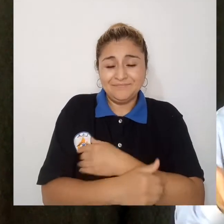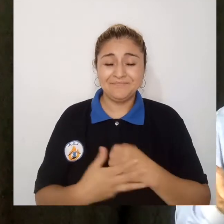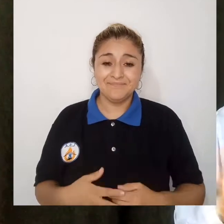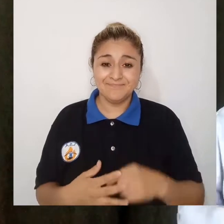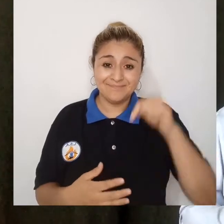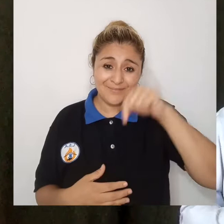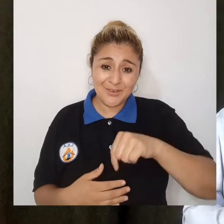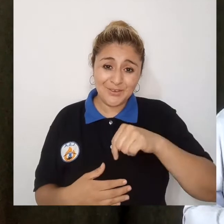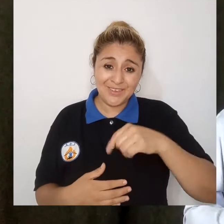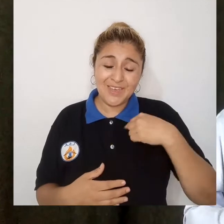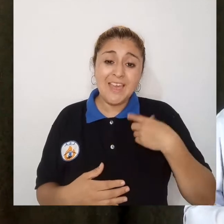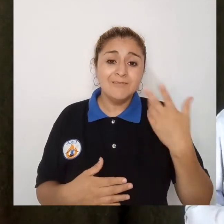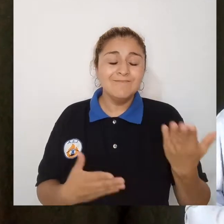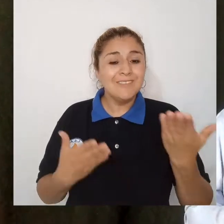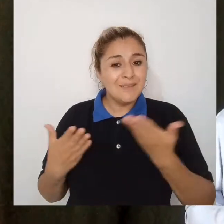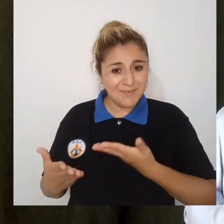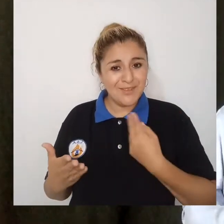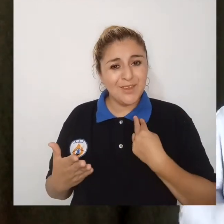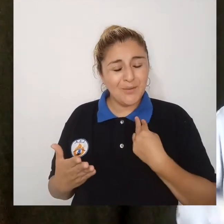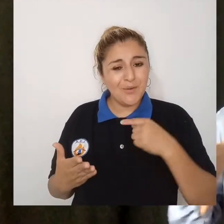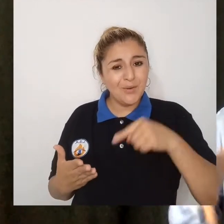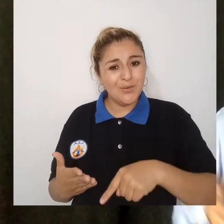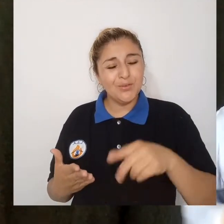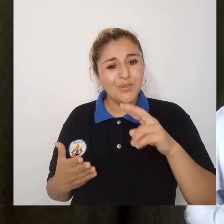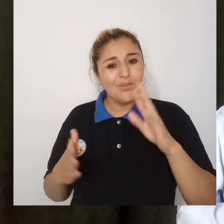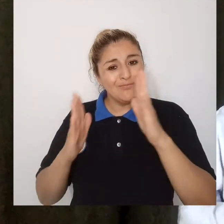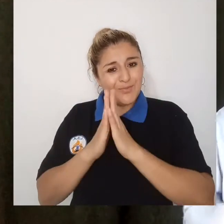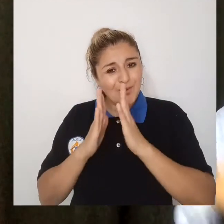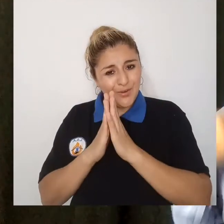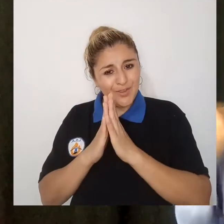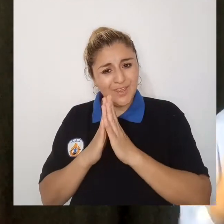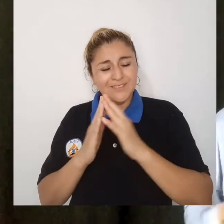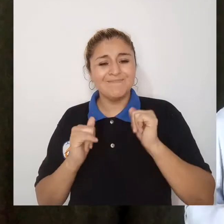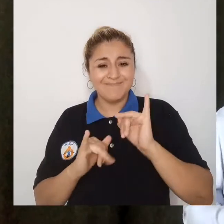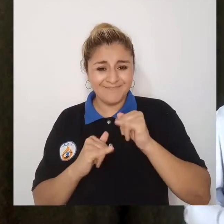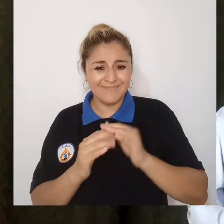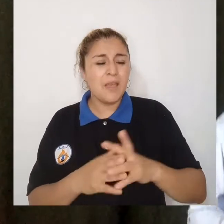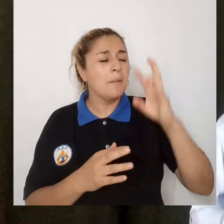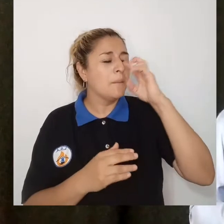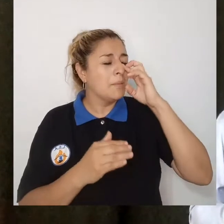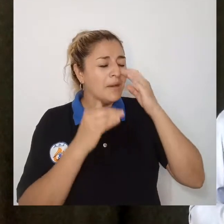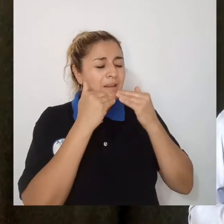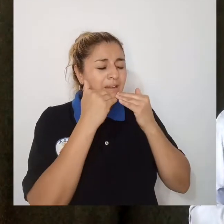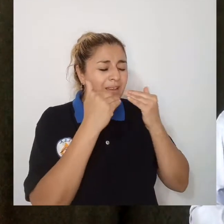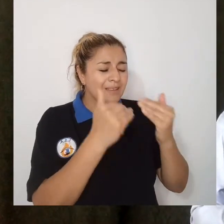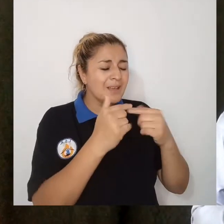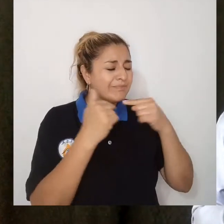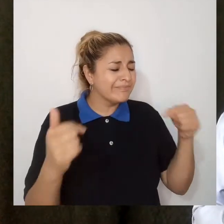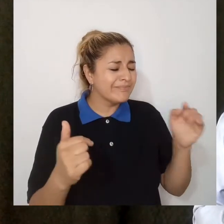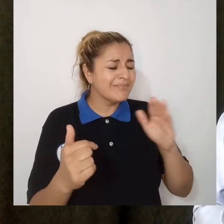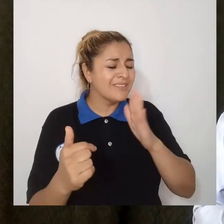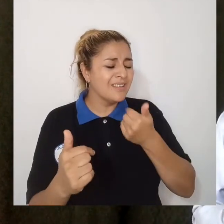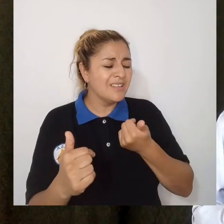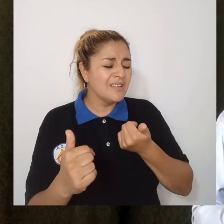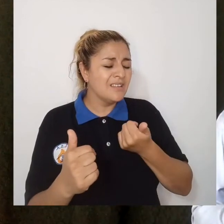te invito a que hace una lectura de los tiempos y lo vio asamblea acompañarme en una oración padre gracias por todo